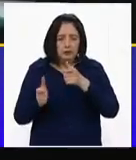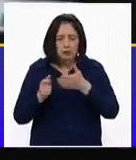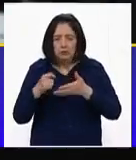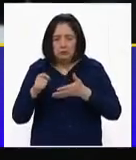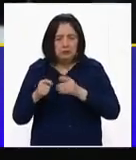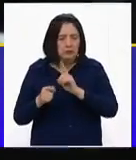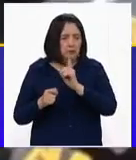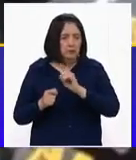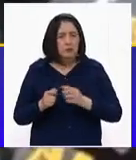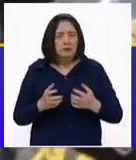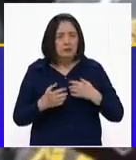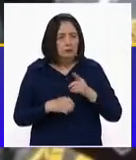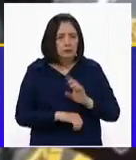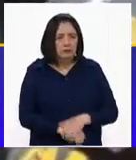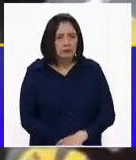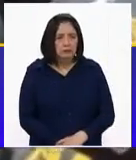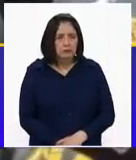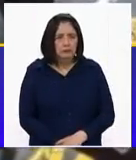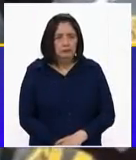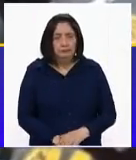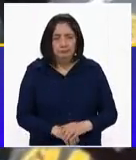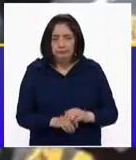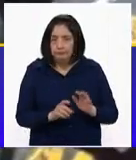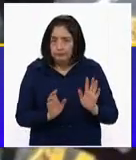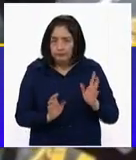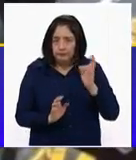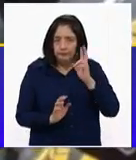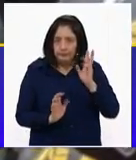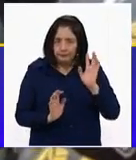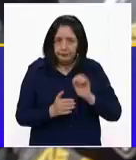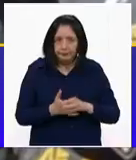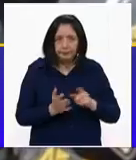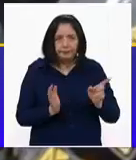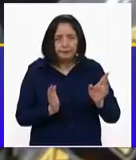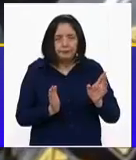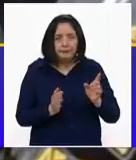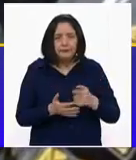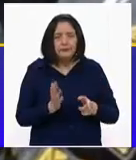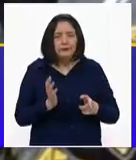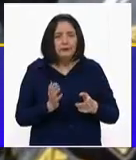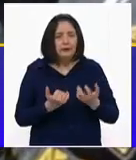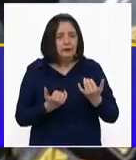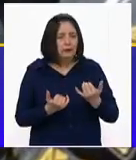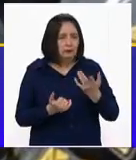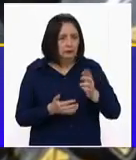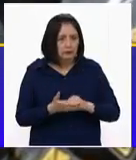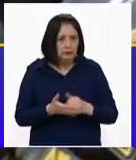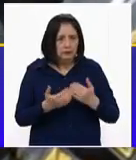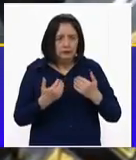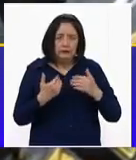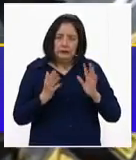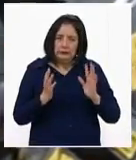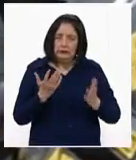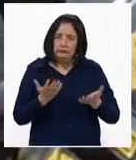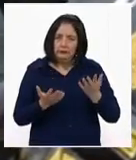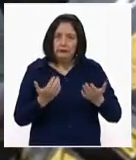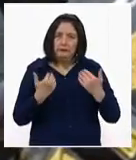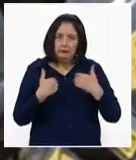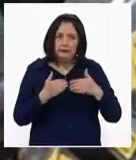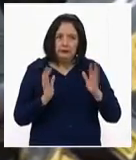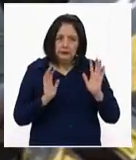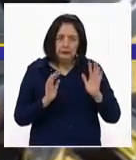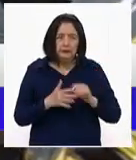ni interpelado. En ese sentido, pues, bajo esas consideraciones, habría mantenido,